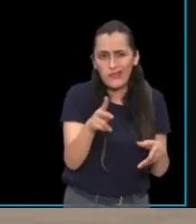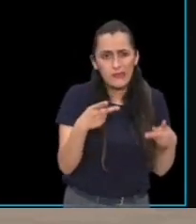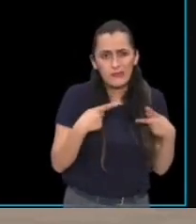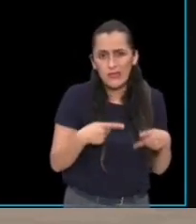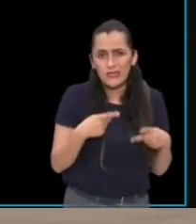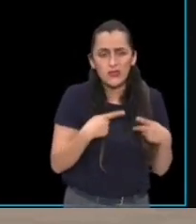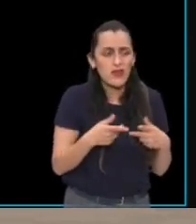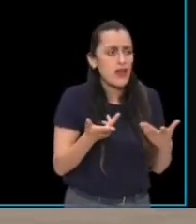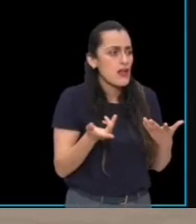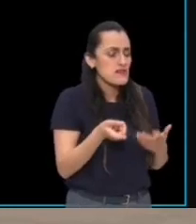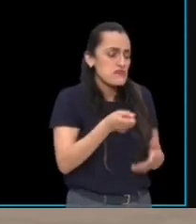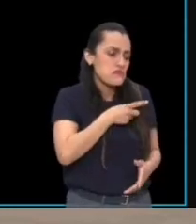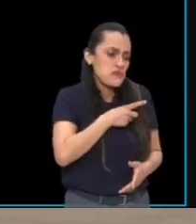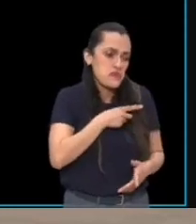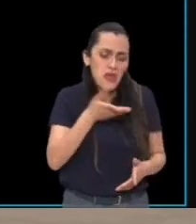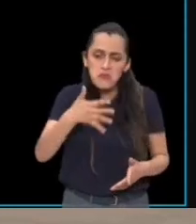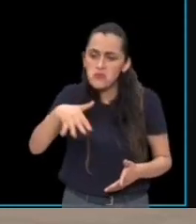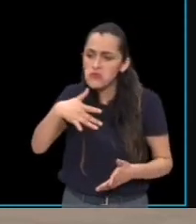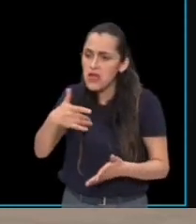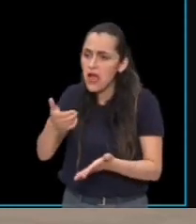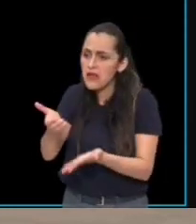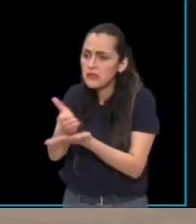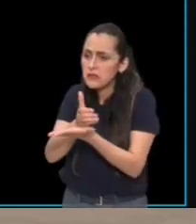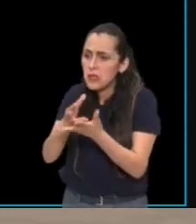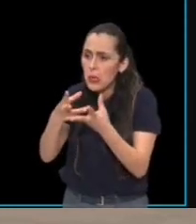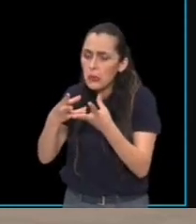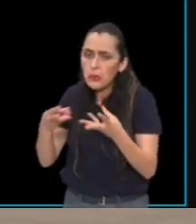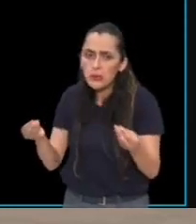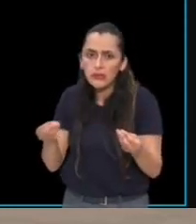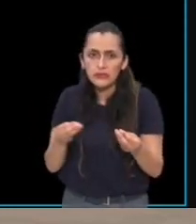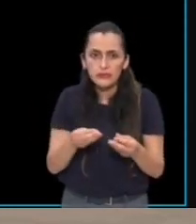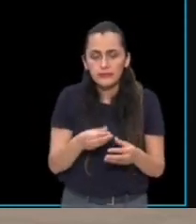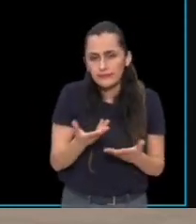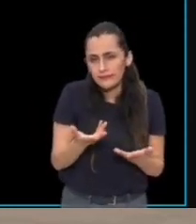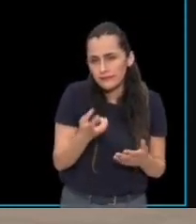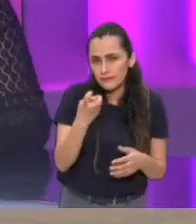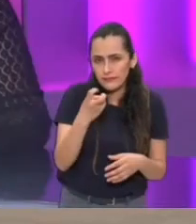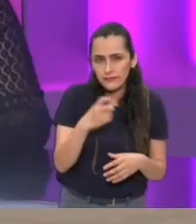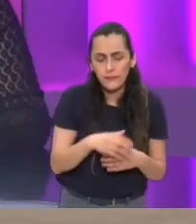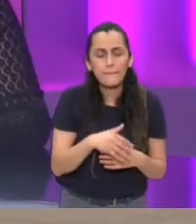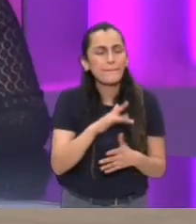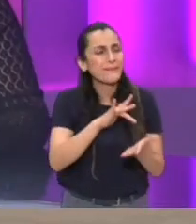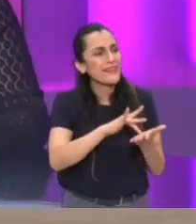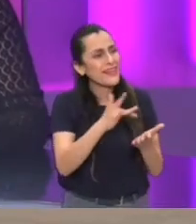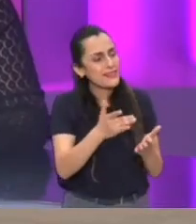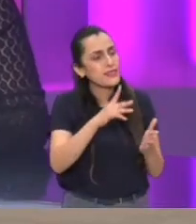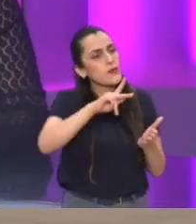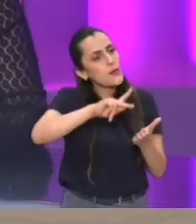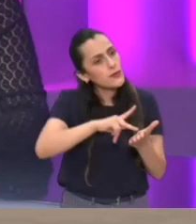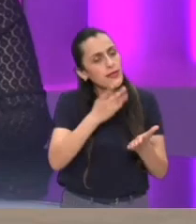tiene que curar sola, y en los que los detentes... Gracias. René, permítame enfocarlo